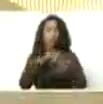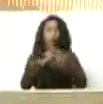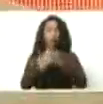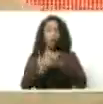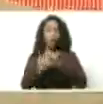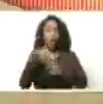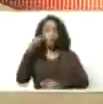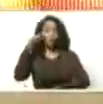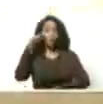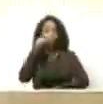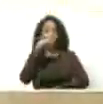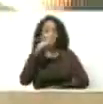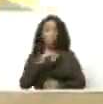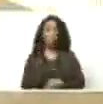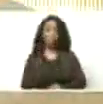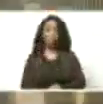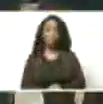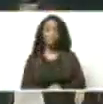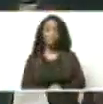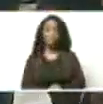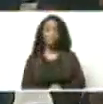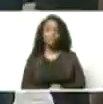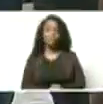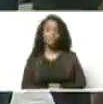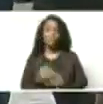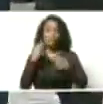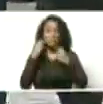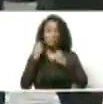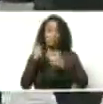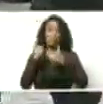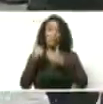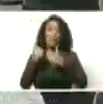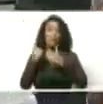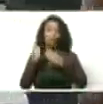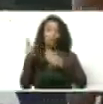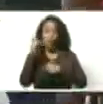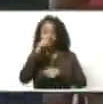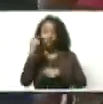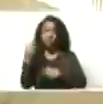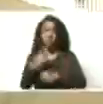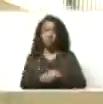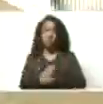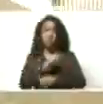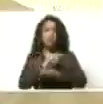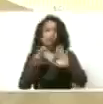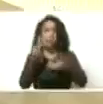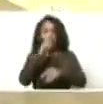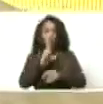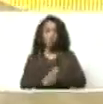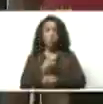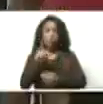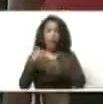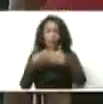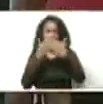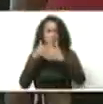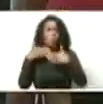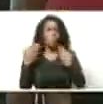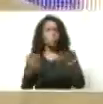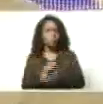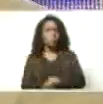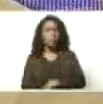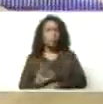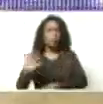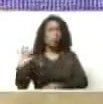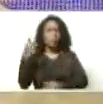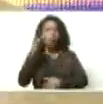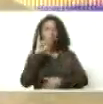el observatorio chico que bueno fidel queda tienes tú 17 años atrás estudiando que quinto de